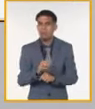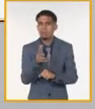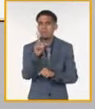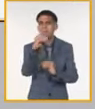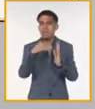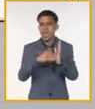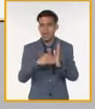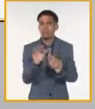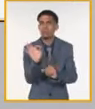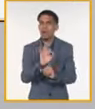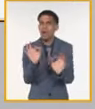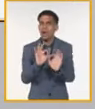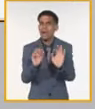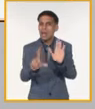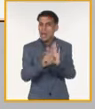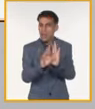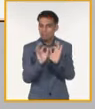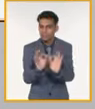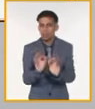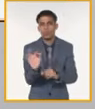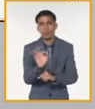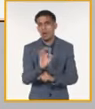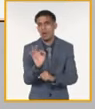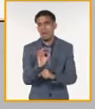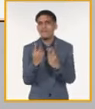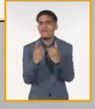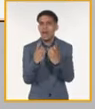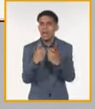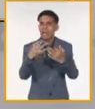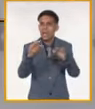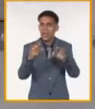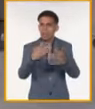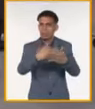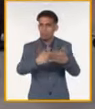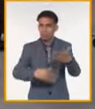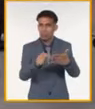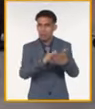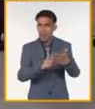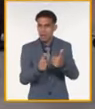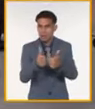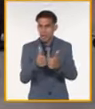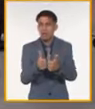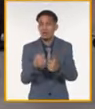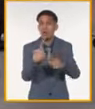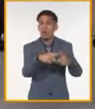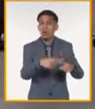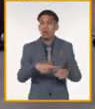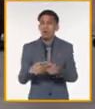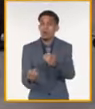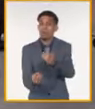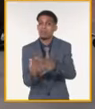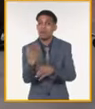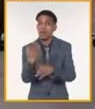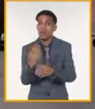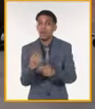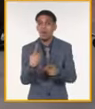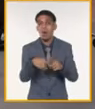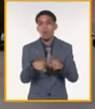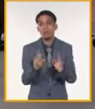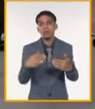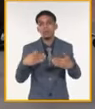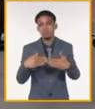proceso de legalización escritura abrir las cuentas etcétera y otras que se abrieron cerraron o que no han abierto